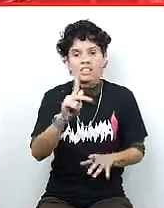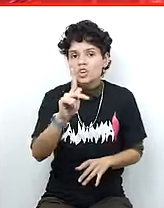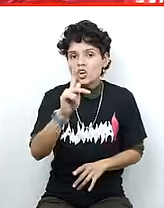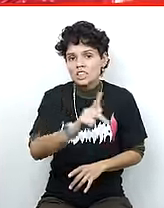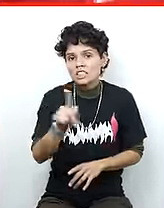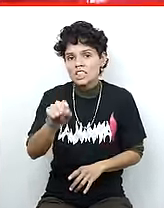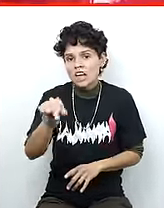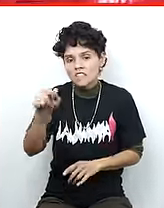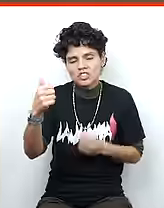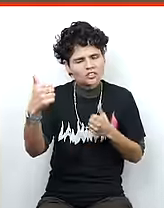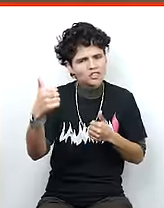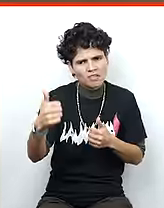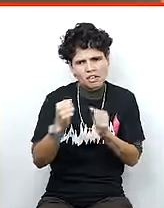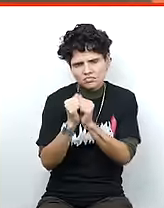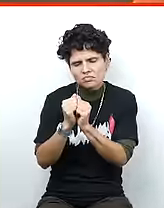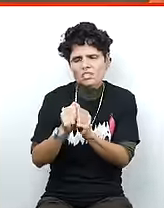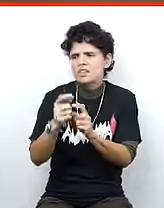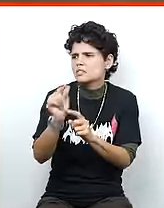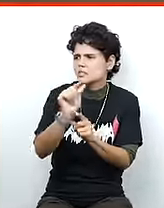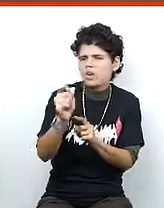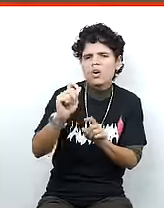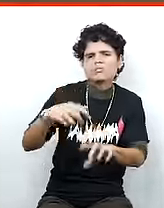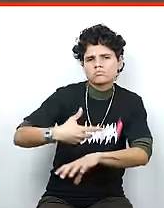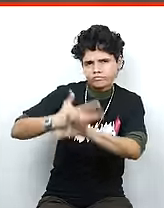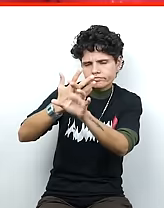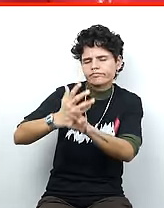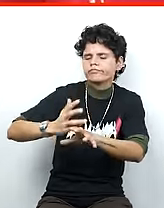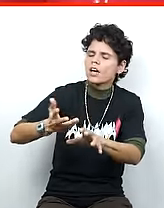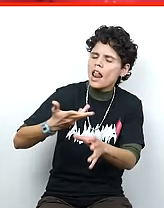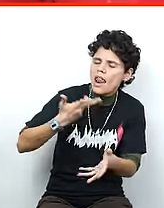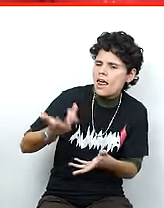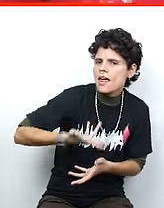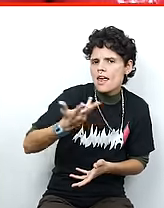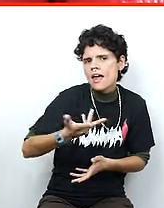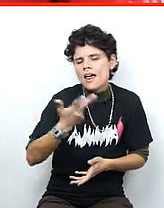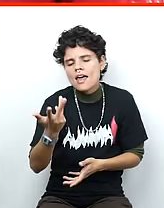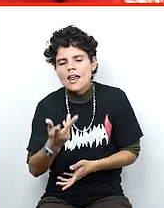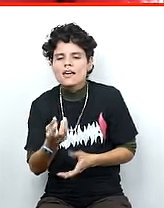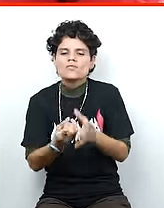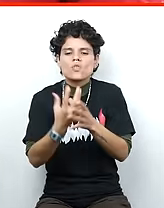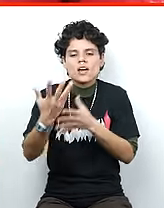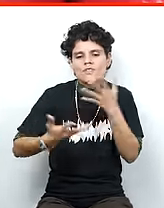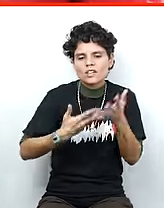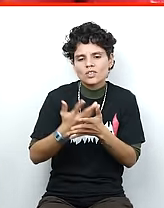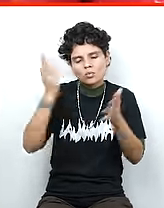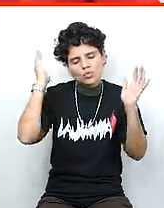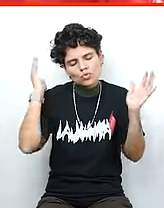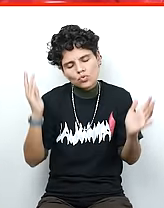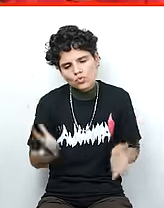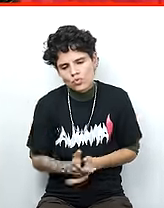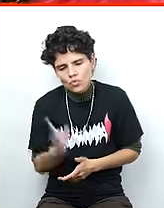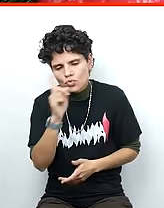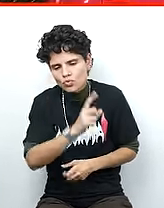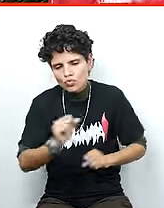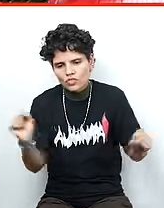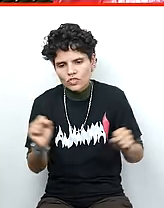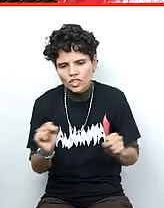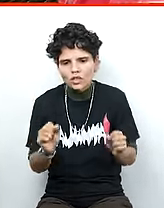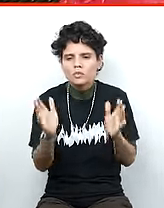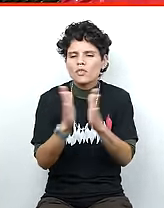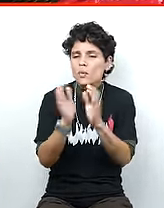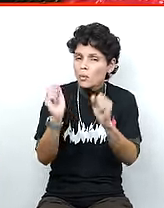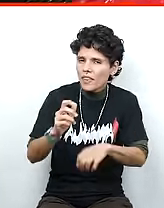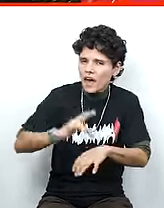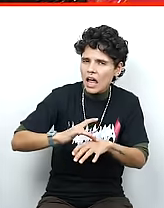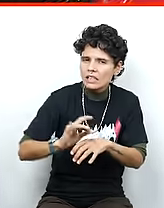me llevo terrible bien, es mi hermano, a veces el otro día me llamó por cámara que hasta que queríamos que grabáramos su tema, ya se me enfrió el lomo. ¿Qué dice? ¿Un calentón